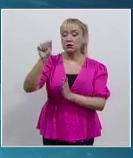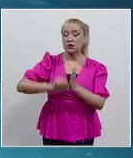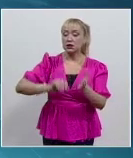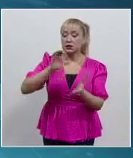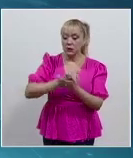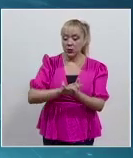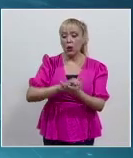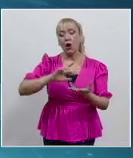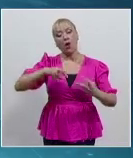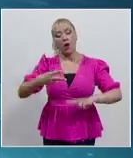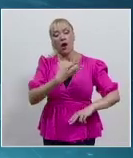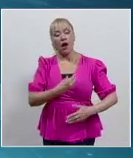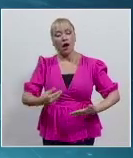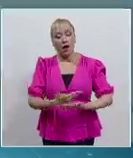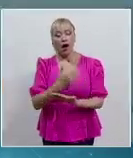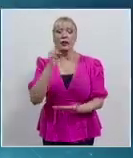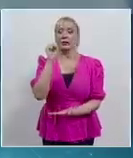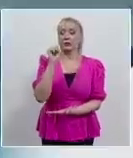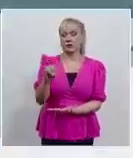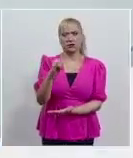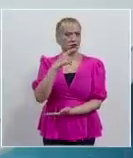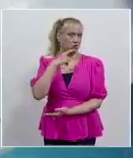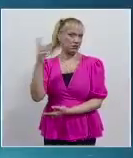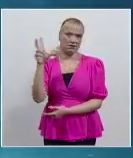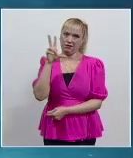hijos, determinó la segunda sala.